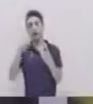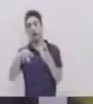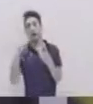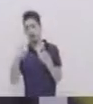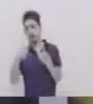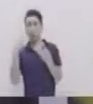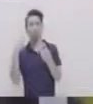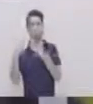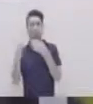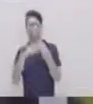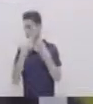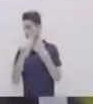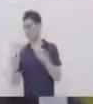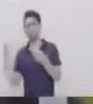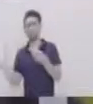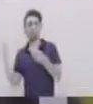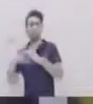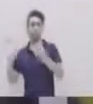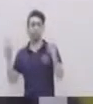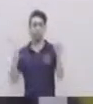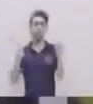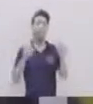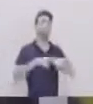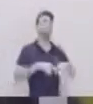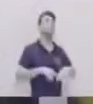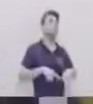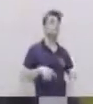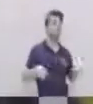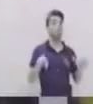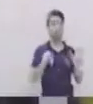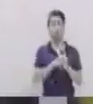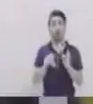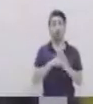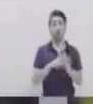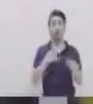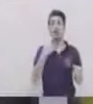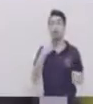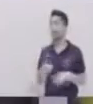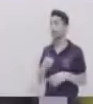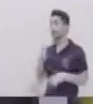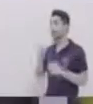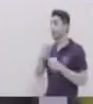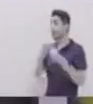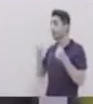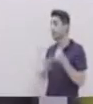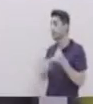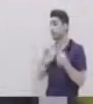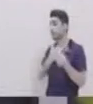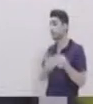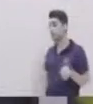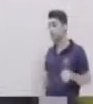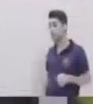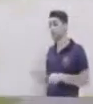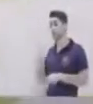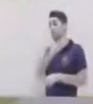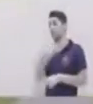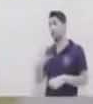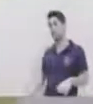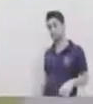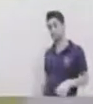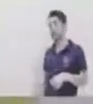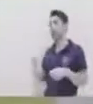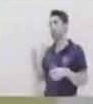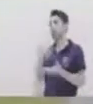los agrupe no importa. Mientras que, por ejemplo, si nos pidieran formar presidente, vicepresidente y tesorero, ahí